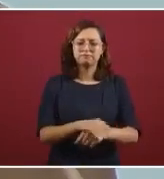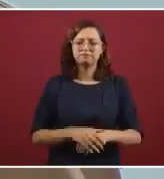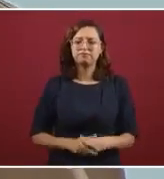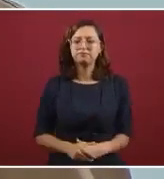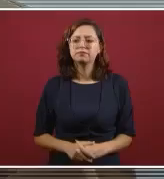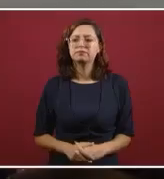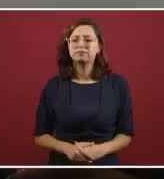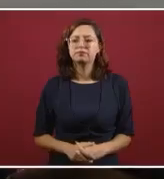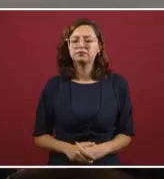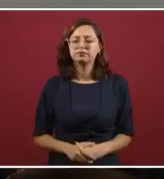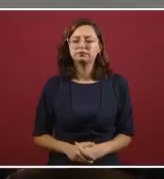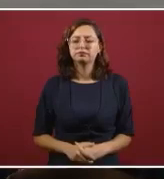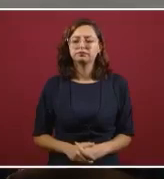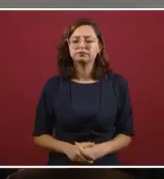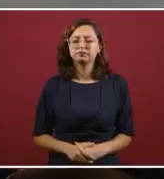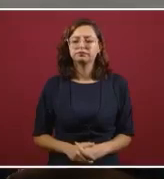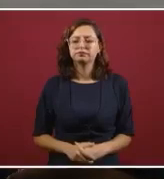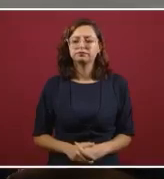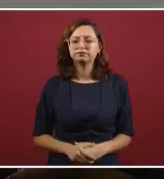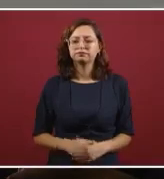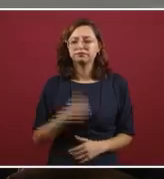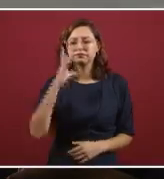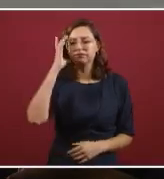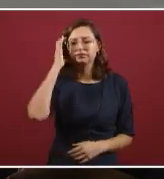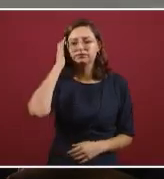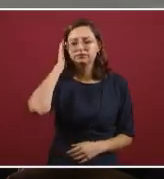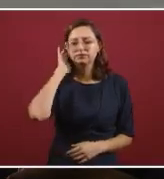Procuraduría. ¿Sí?